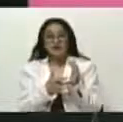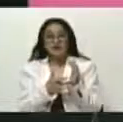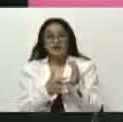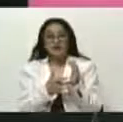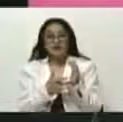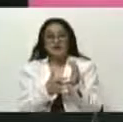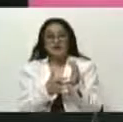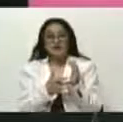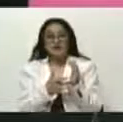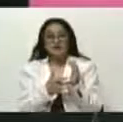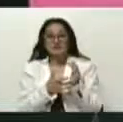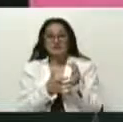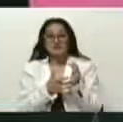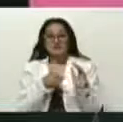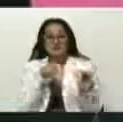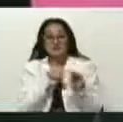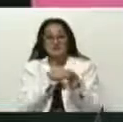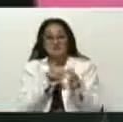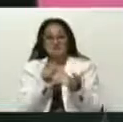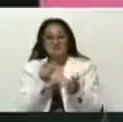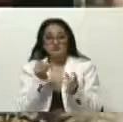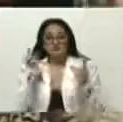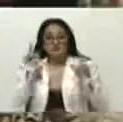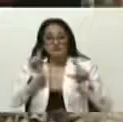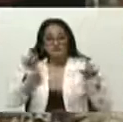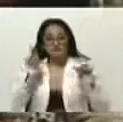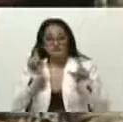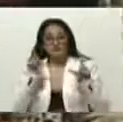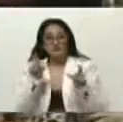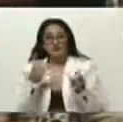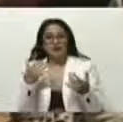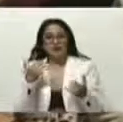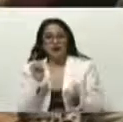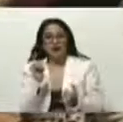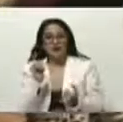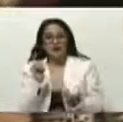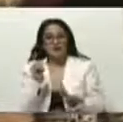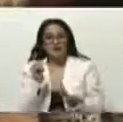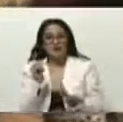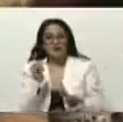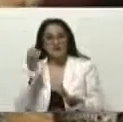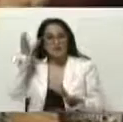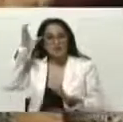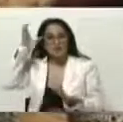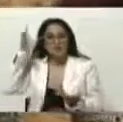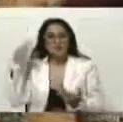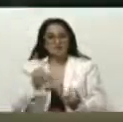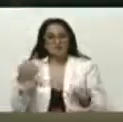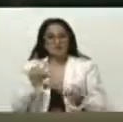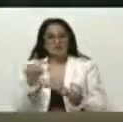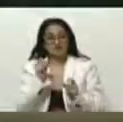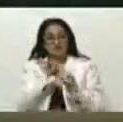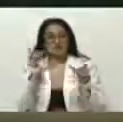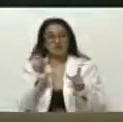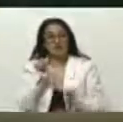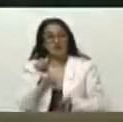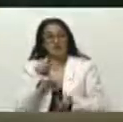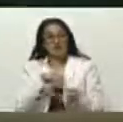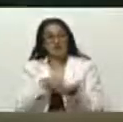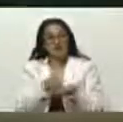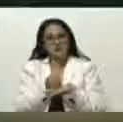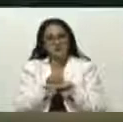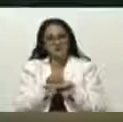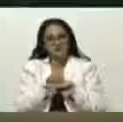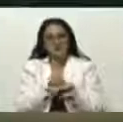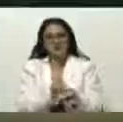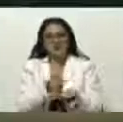Sus intervenciones gozan de una actualidad impresionante. Y quizá eso ayuda a que no